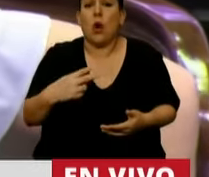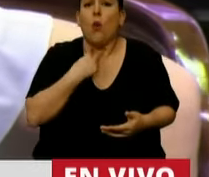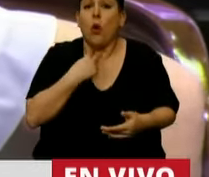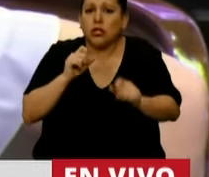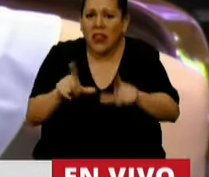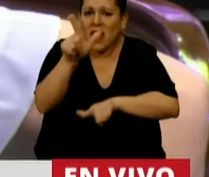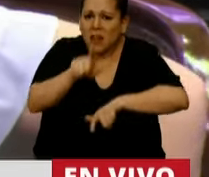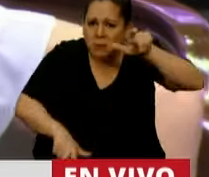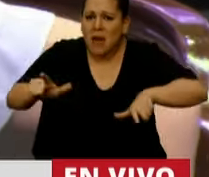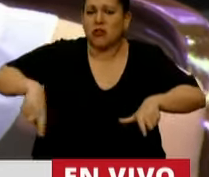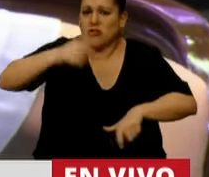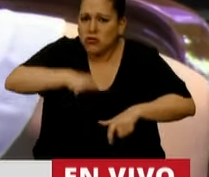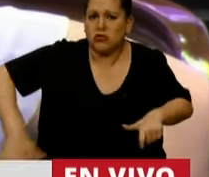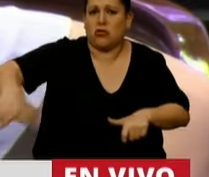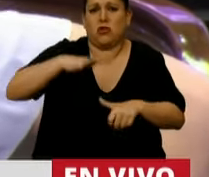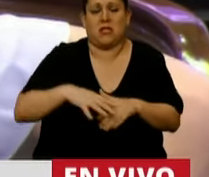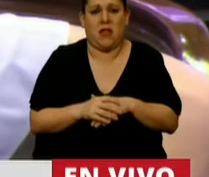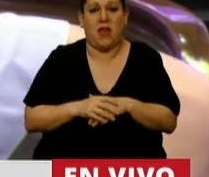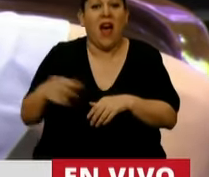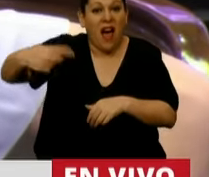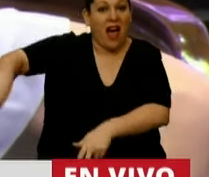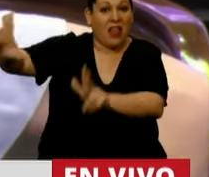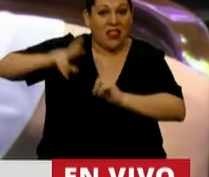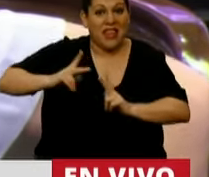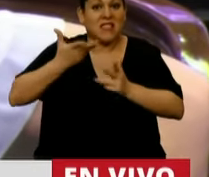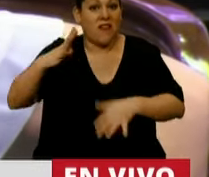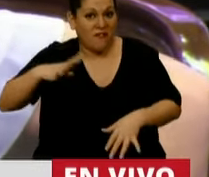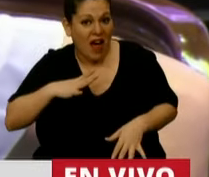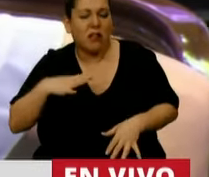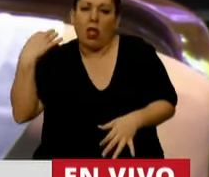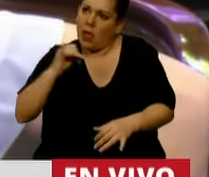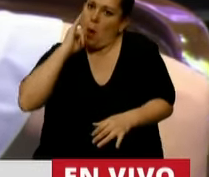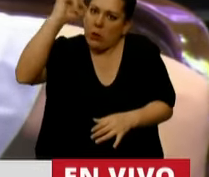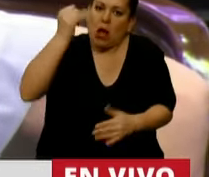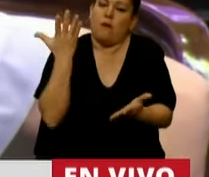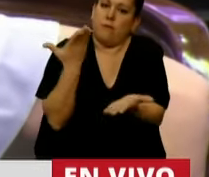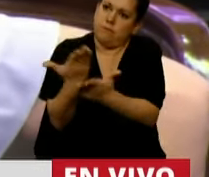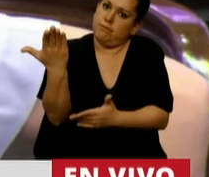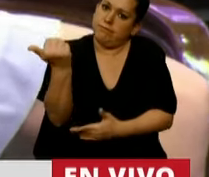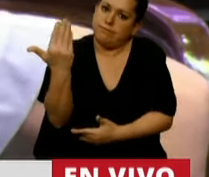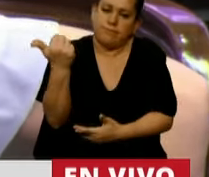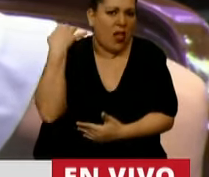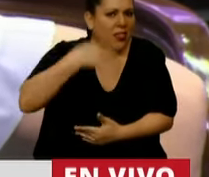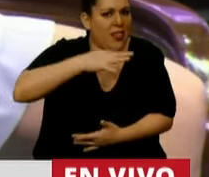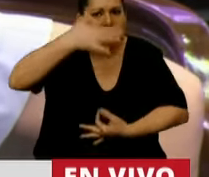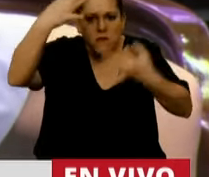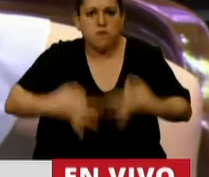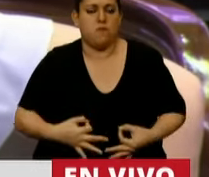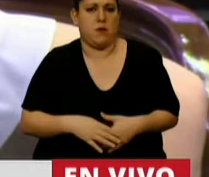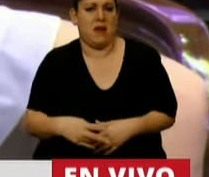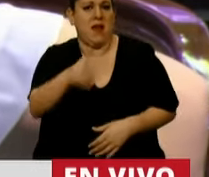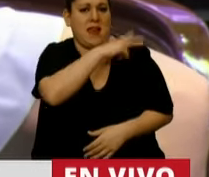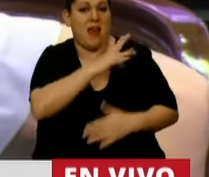de esta institución. Y si dice que falta, debemos decir que falta para poder pedirlo al jefe